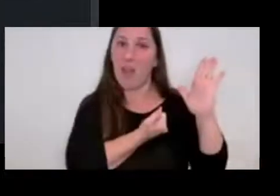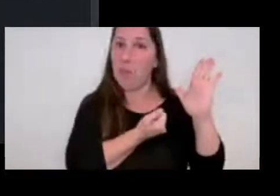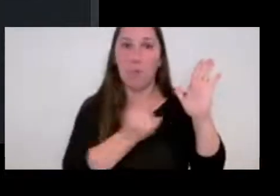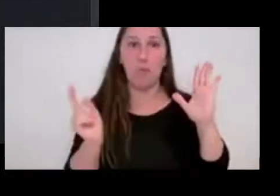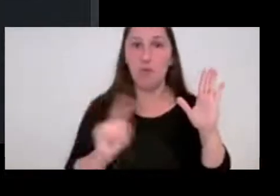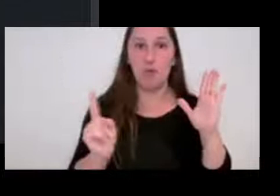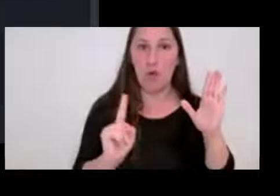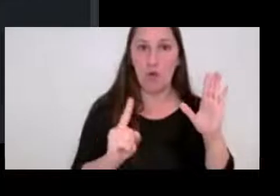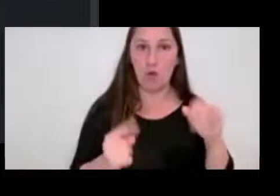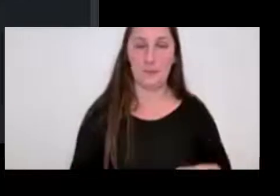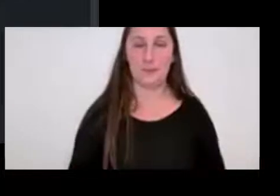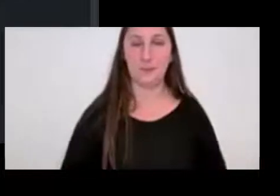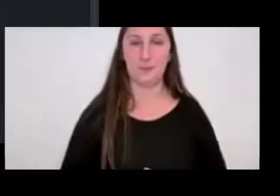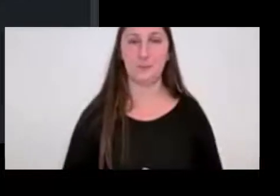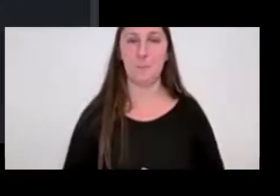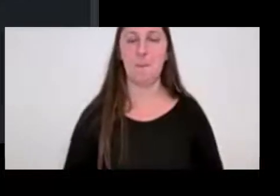determinado.